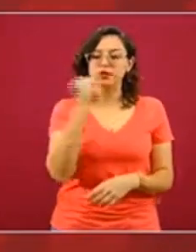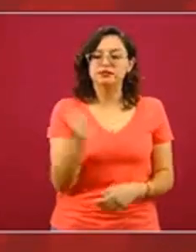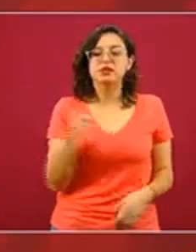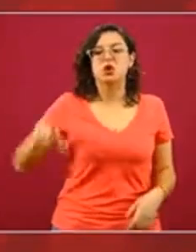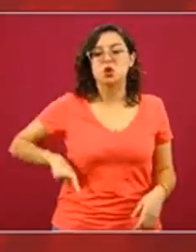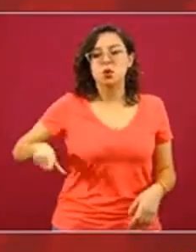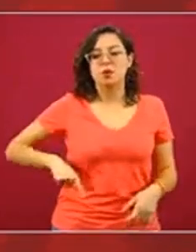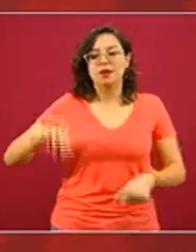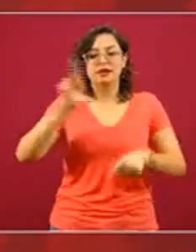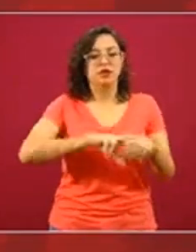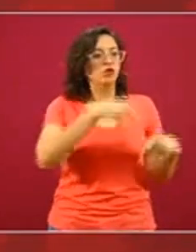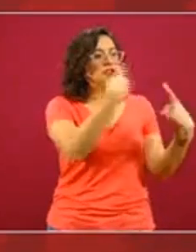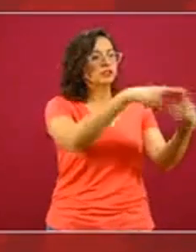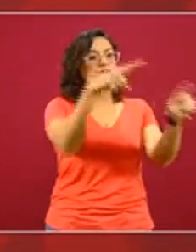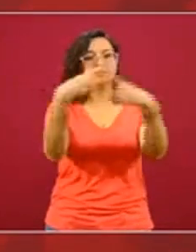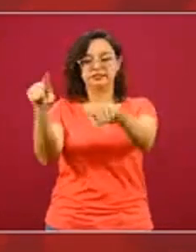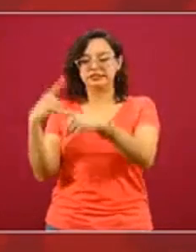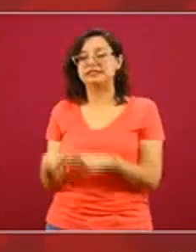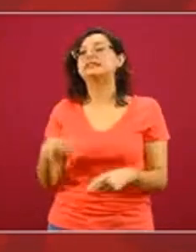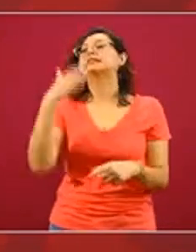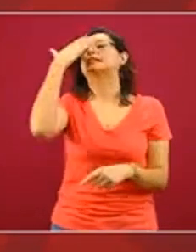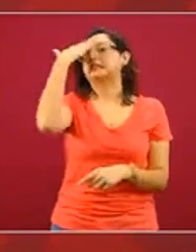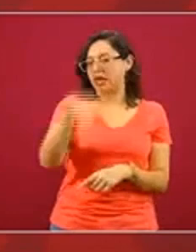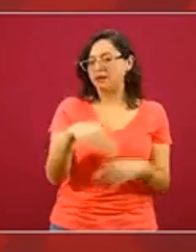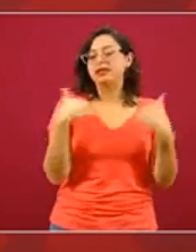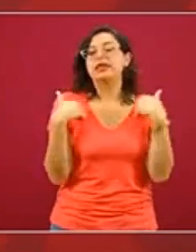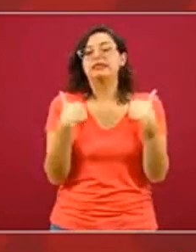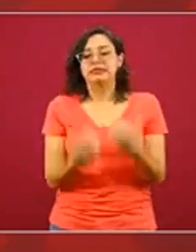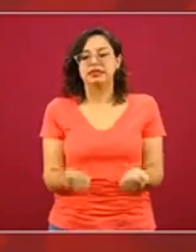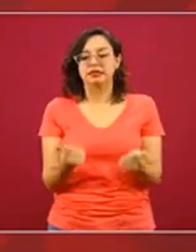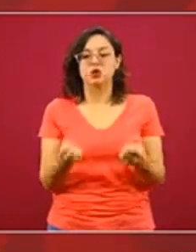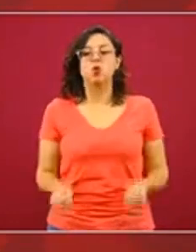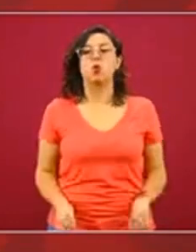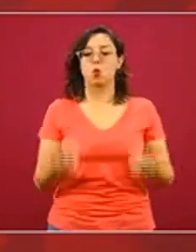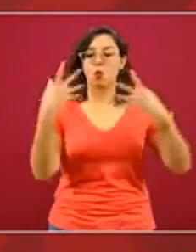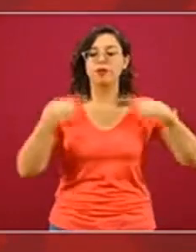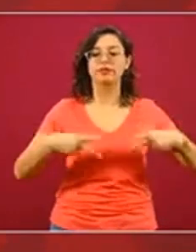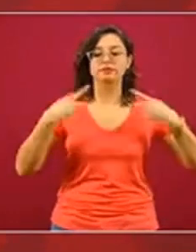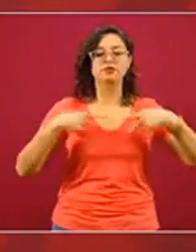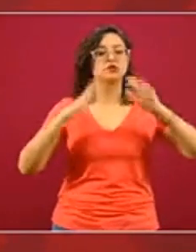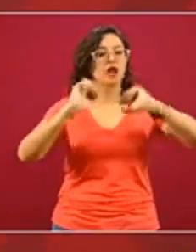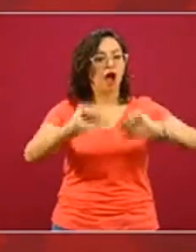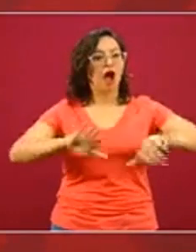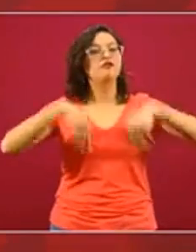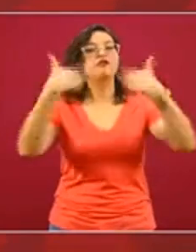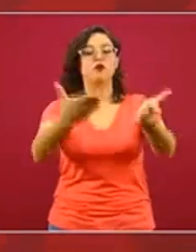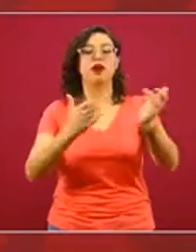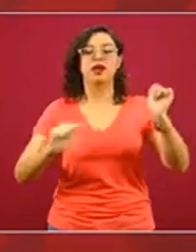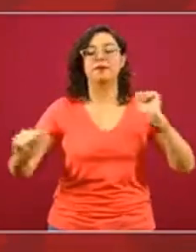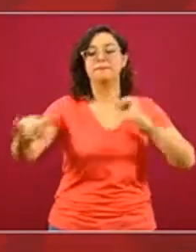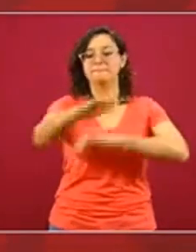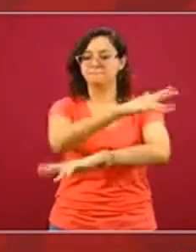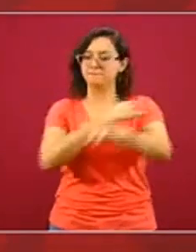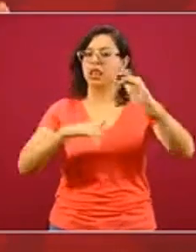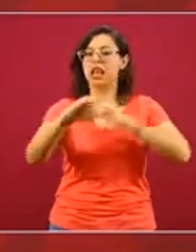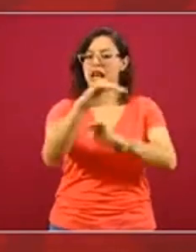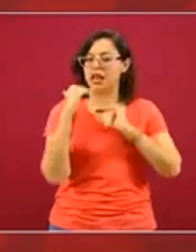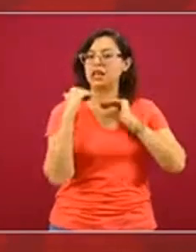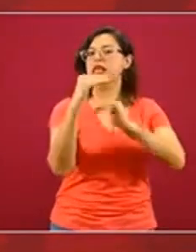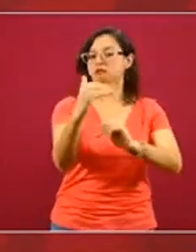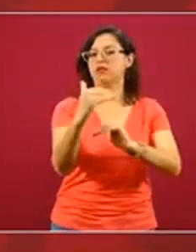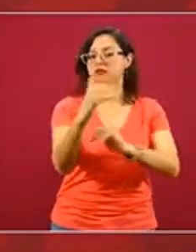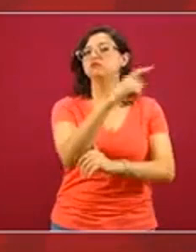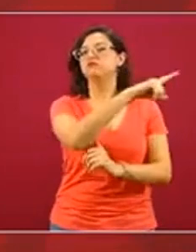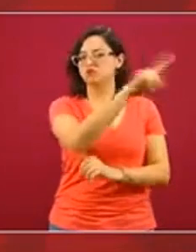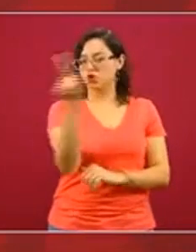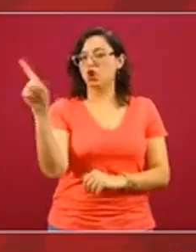una conciencia clara de que el número total de personas que estén en la vía pública y el rango de movilidad de